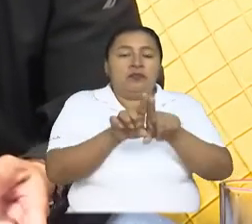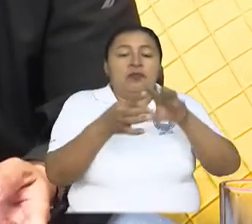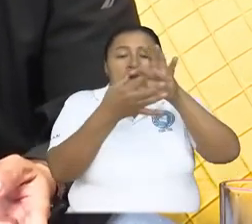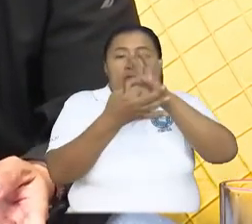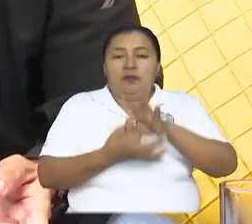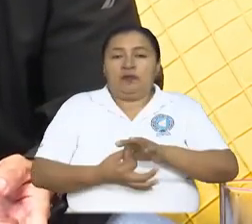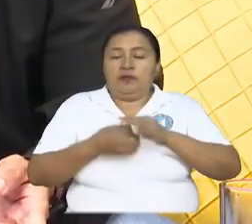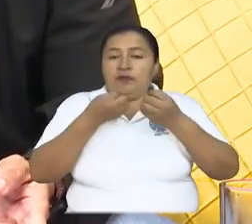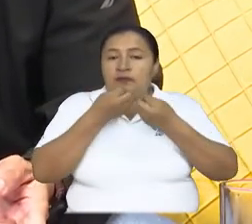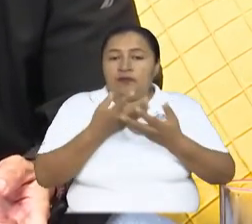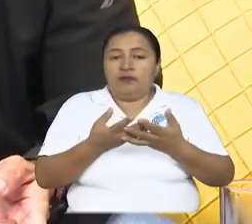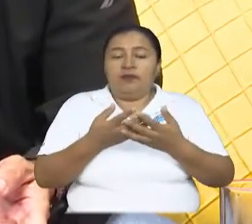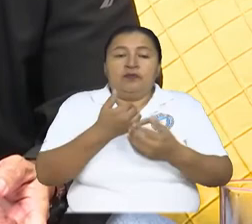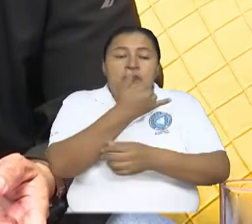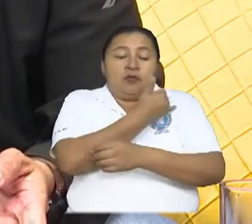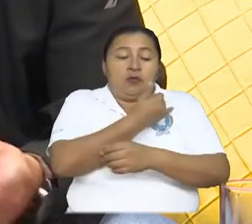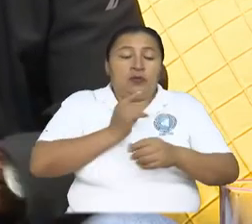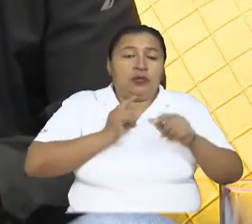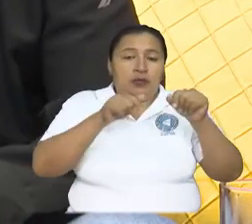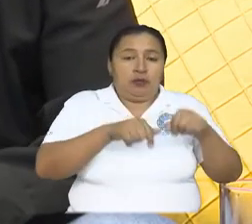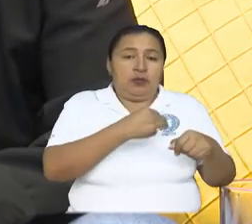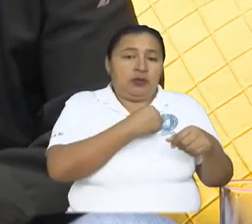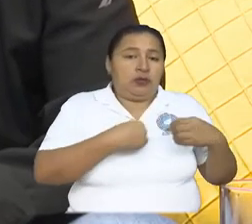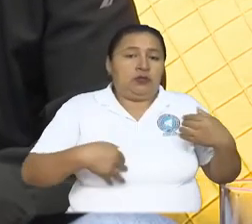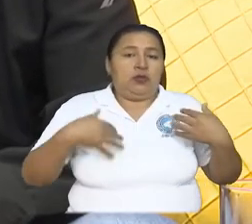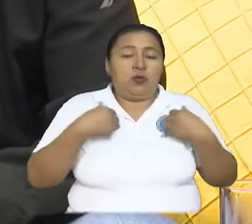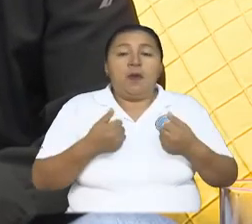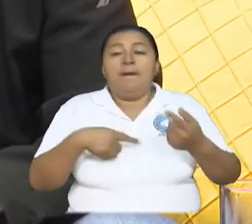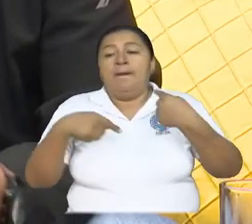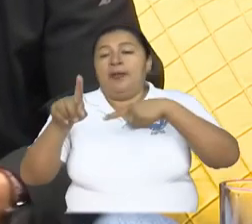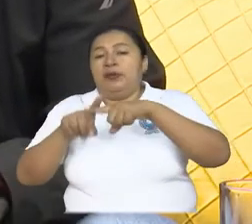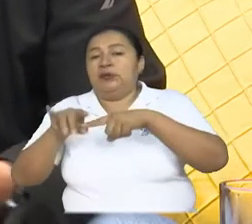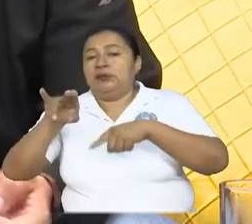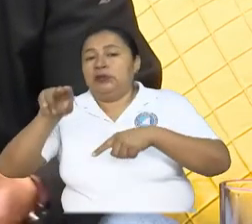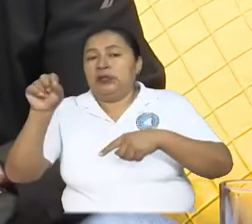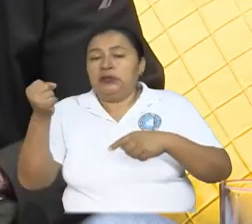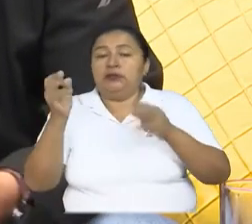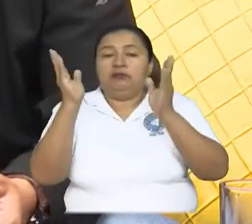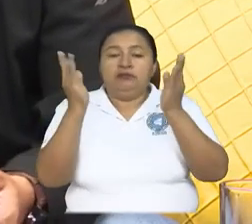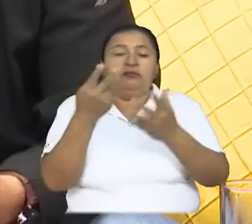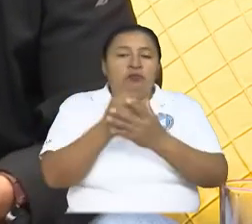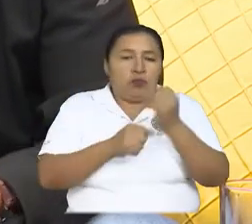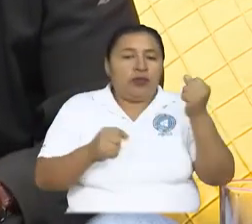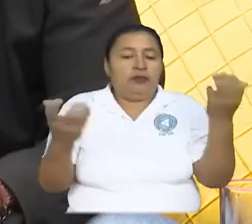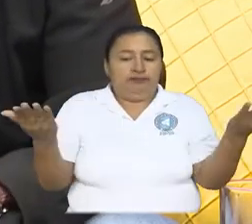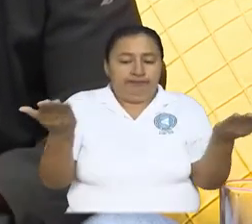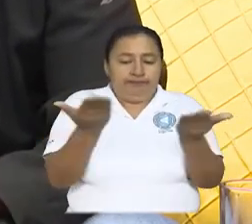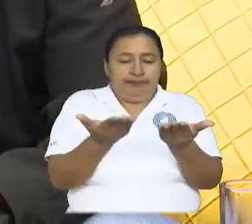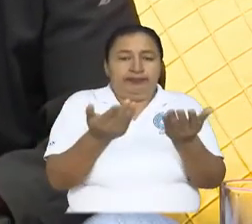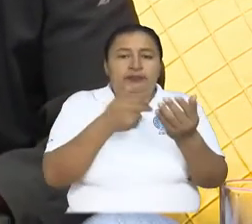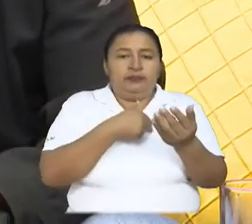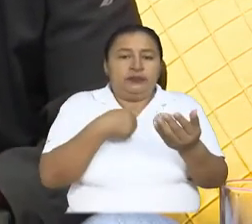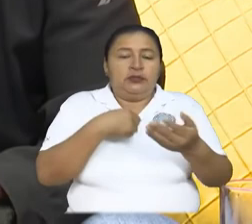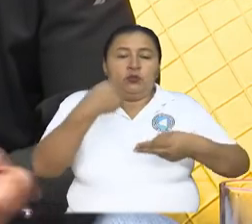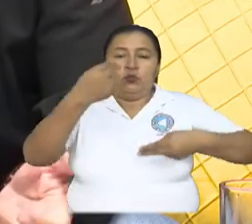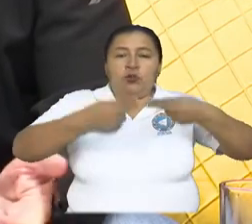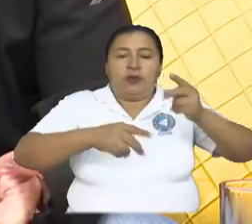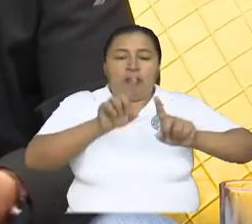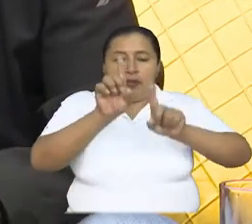información tanto lo que tenemos nosotros como lo que tienen y para poder desarrollar la estadística